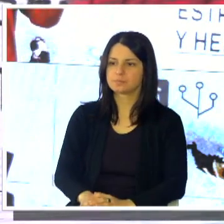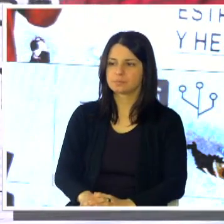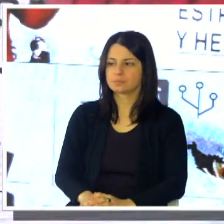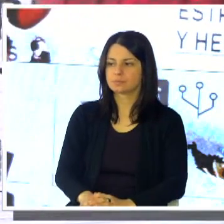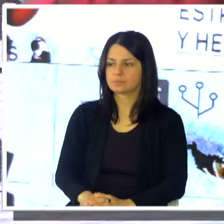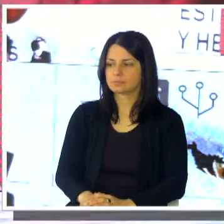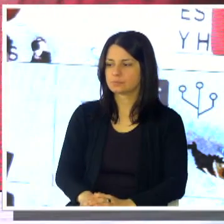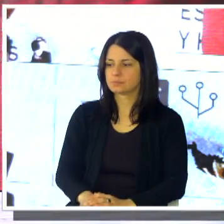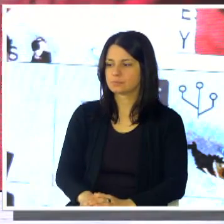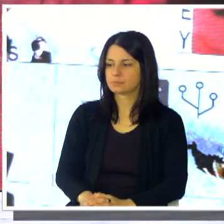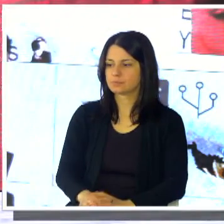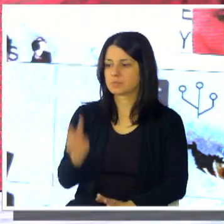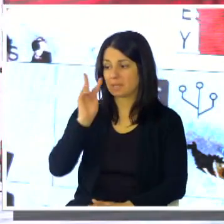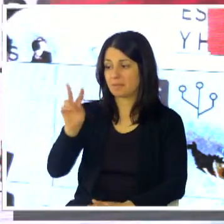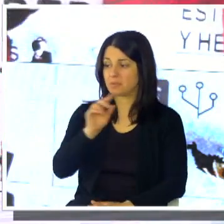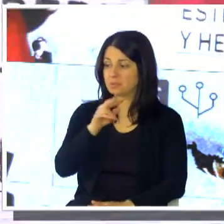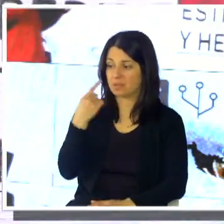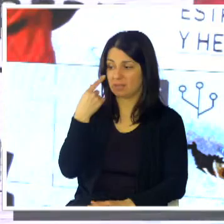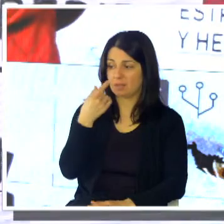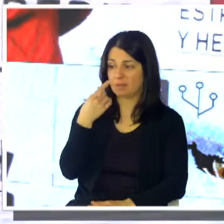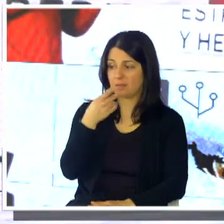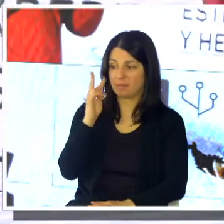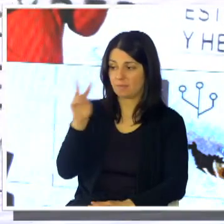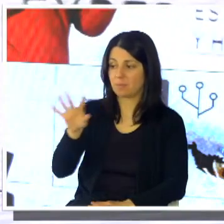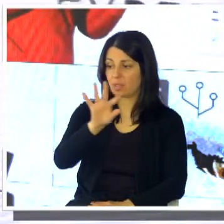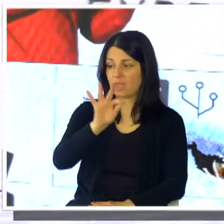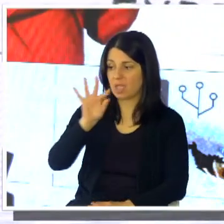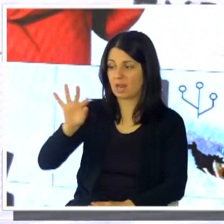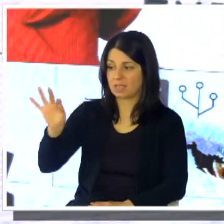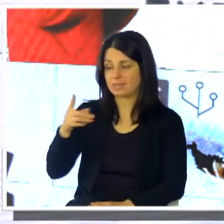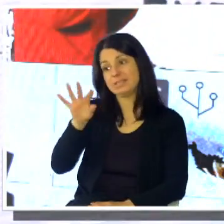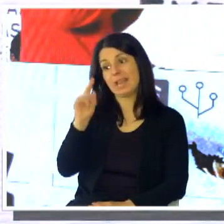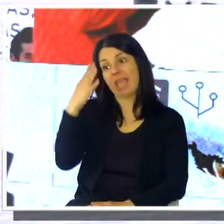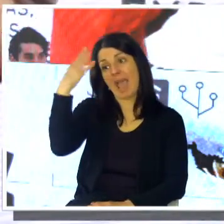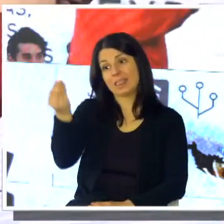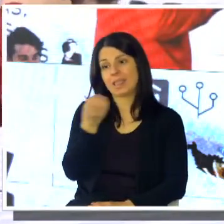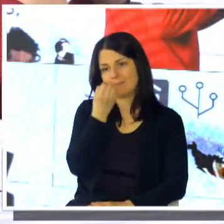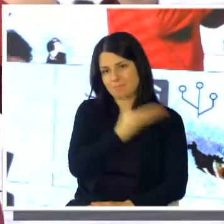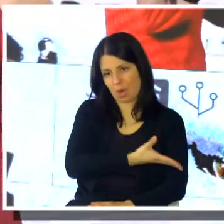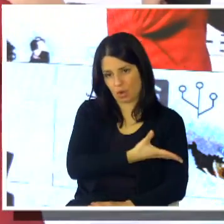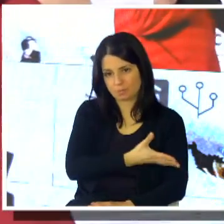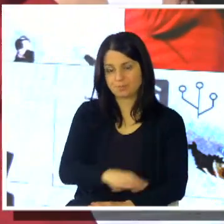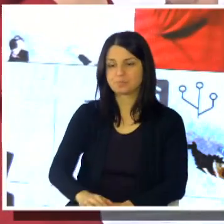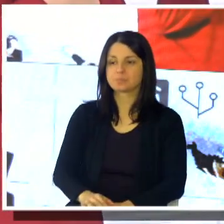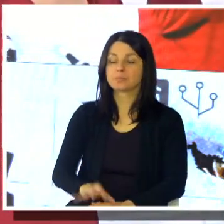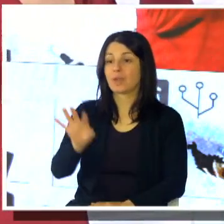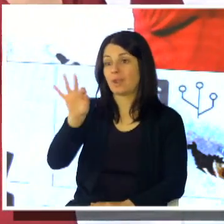y ahí van a elegir algún tipo ustedes, si eligen una de Antel mejor aún, pero